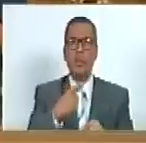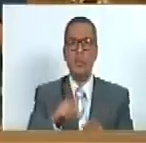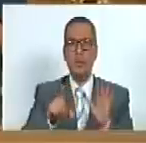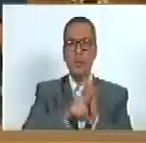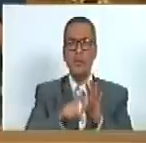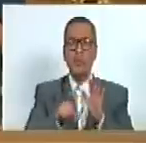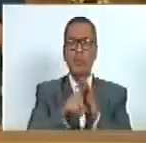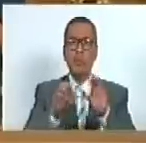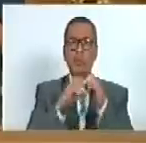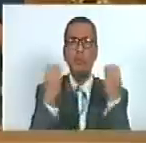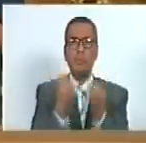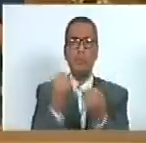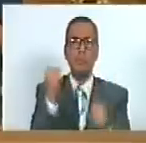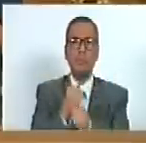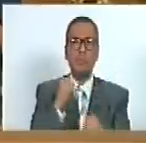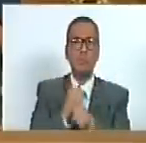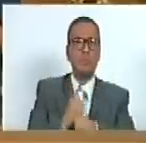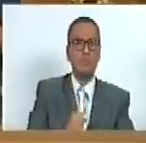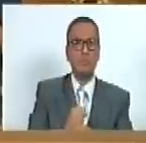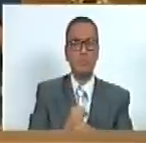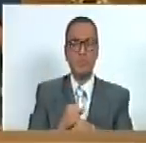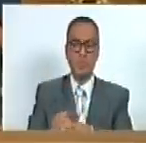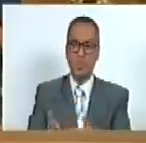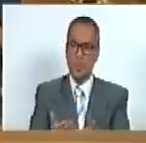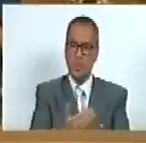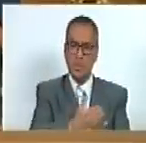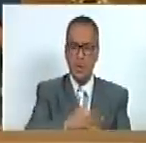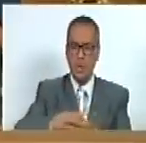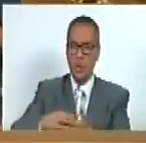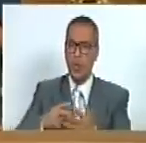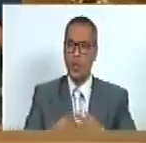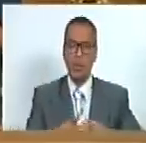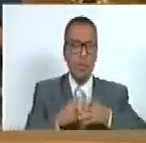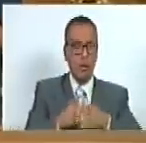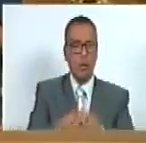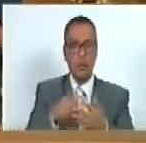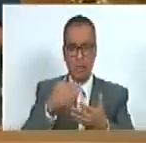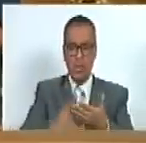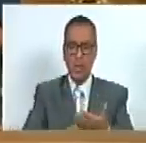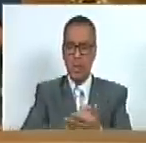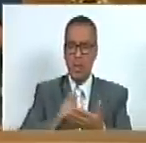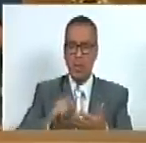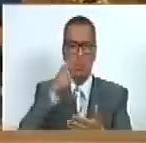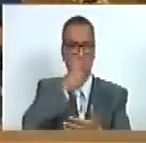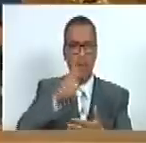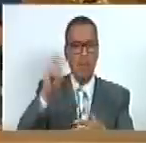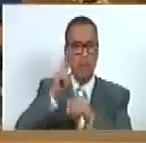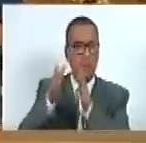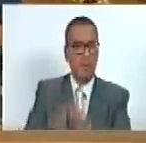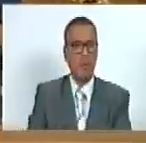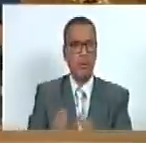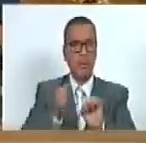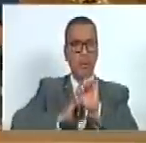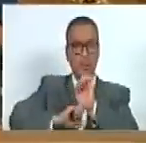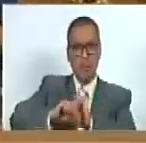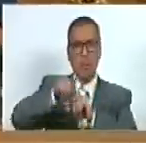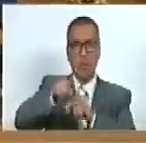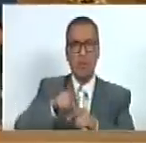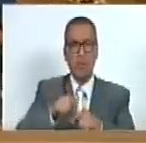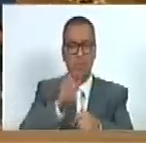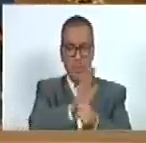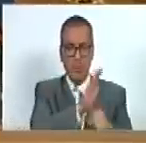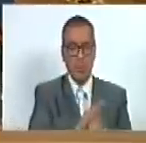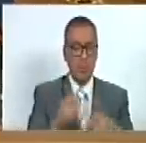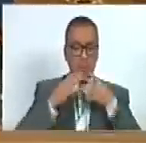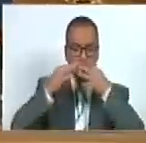Ley Orgánica del Trabajo, que recoge la voluntad y propuestas de todo el pueblo venezolano para defender, proteger